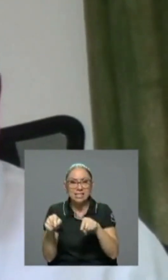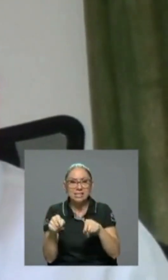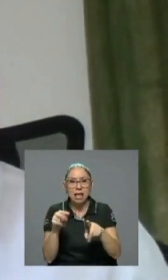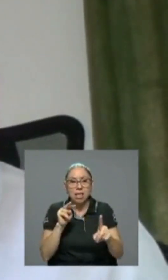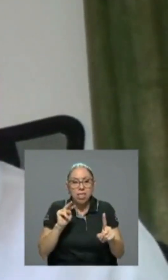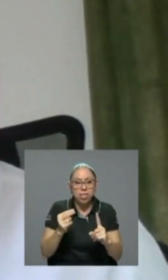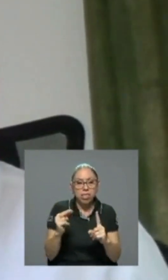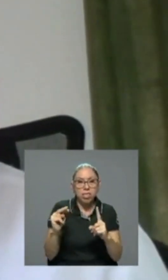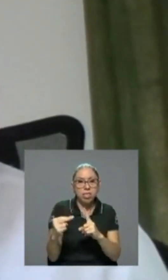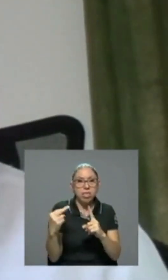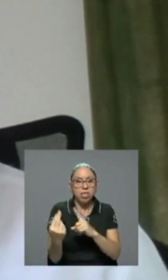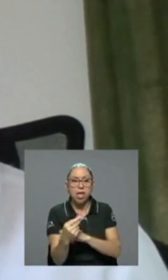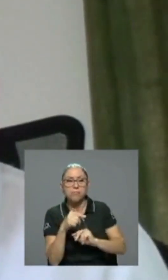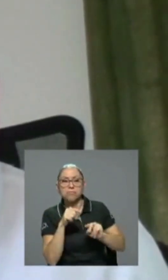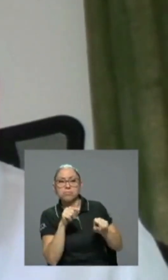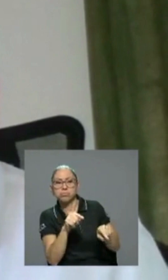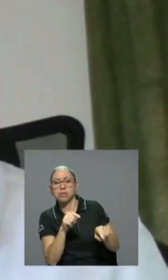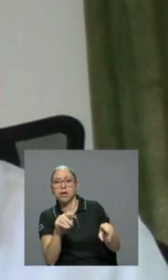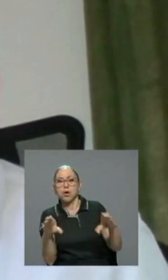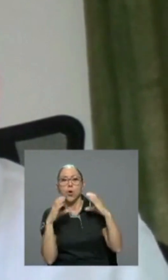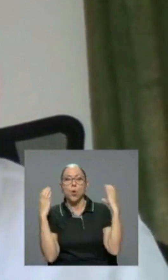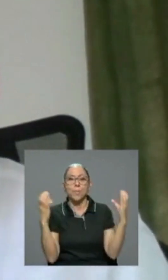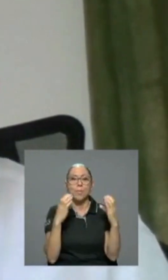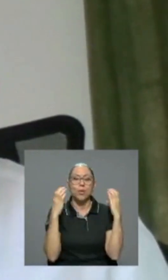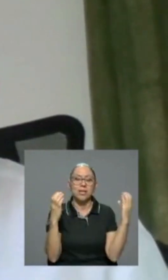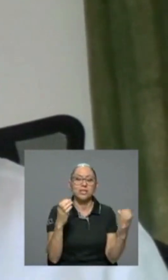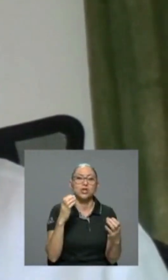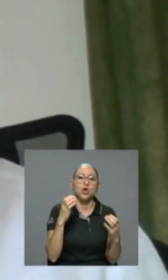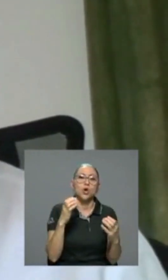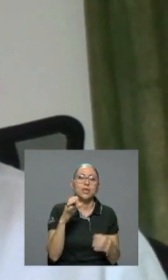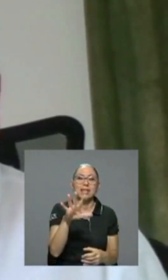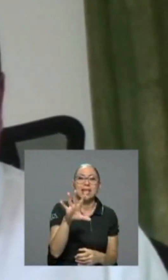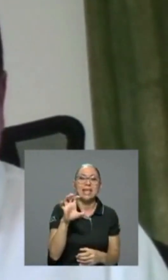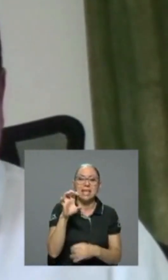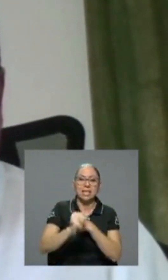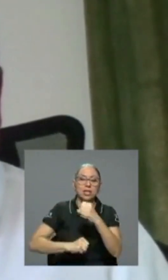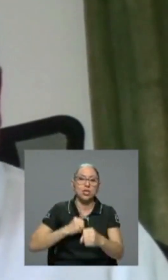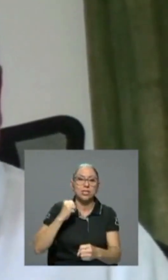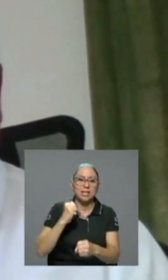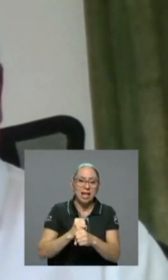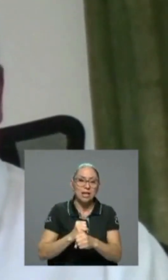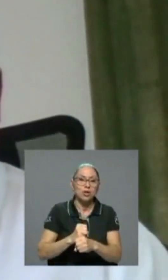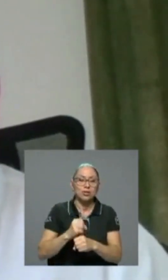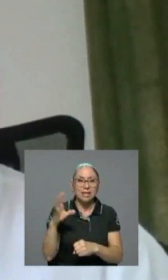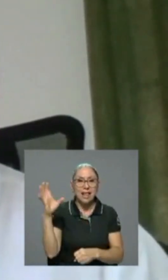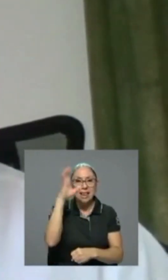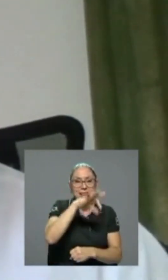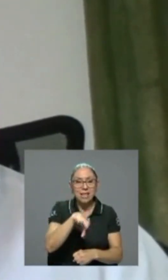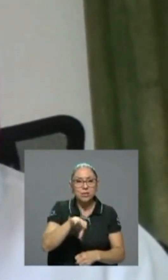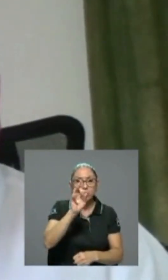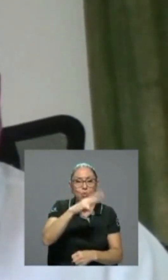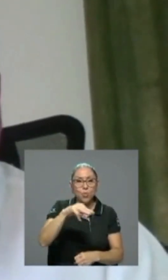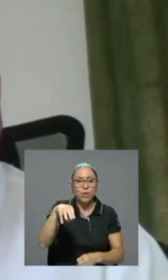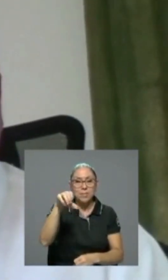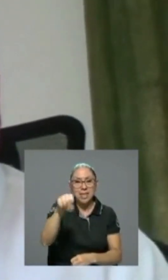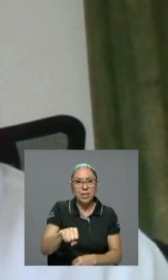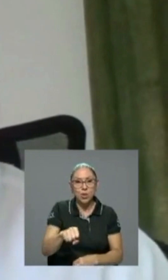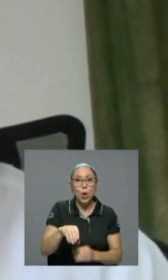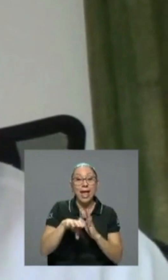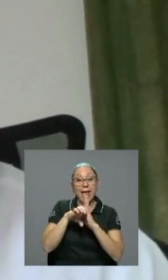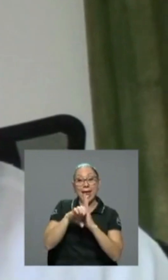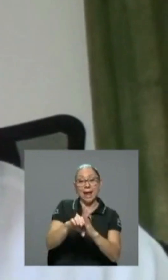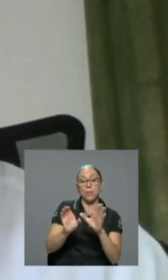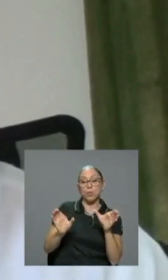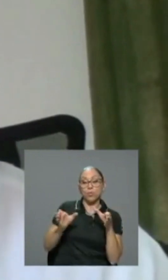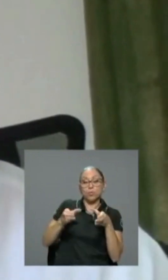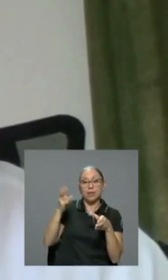a esa conmemoración del cuarto o del quinto centenario de este descubrimiento. Por ejemplo, los indígenas tuvieron un